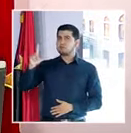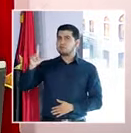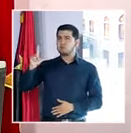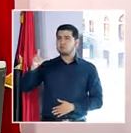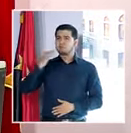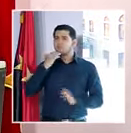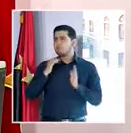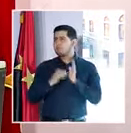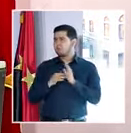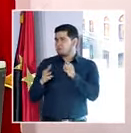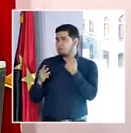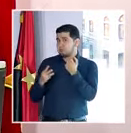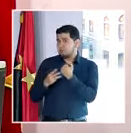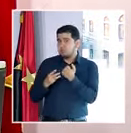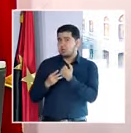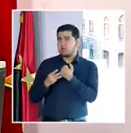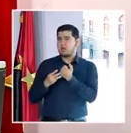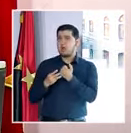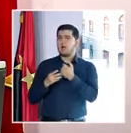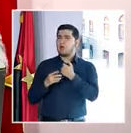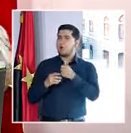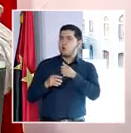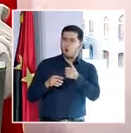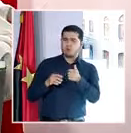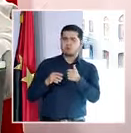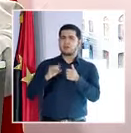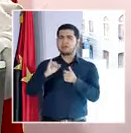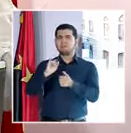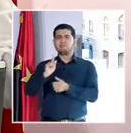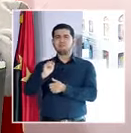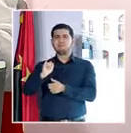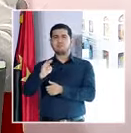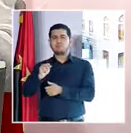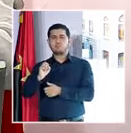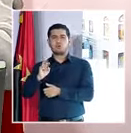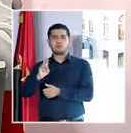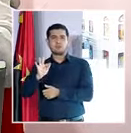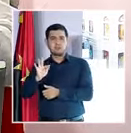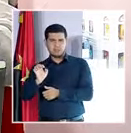como el SENA, el Fondo Emprender, IFINORTE,